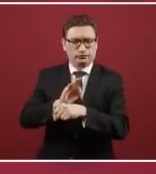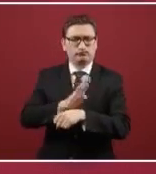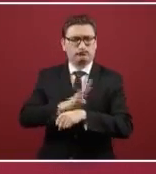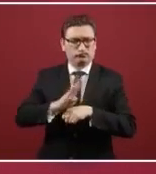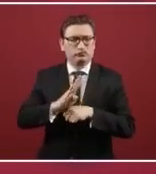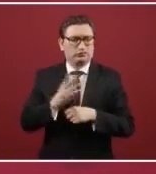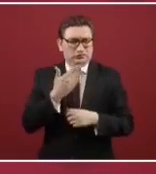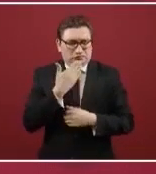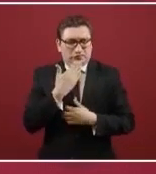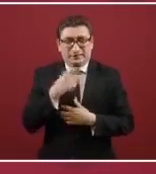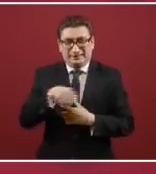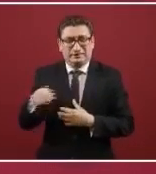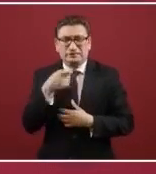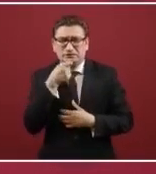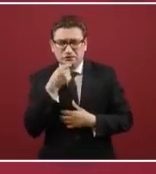con